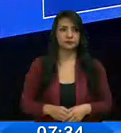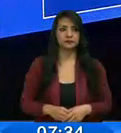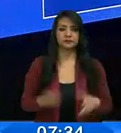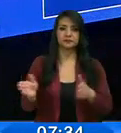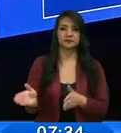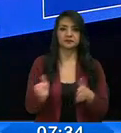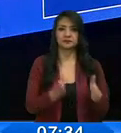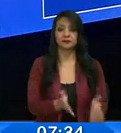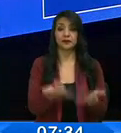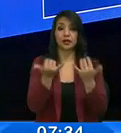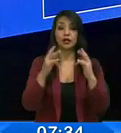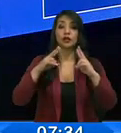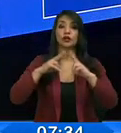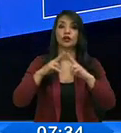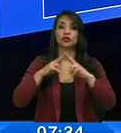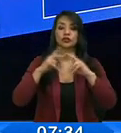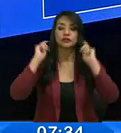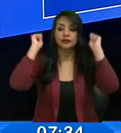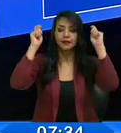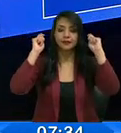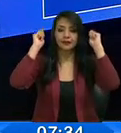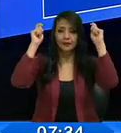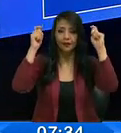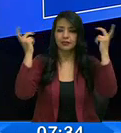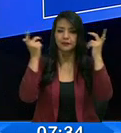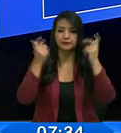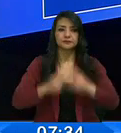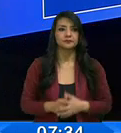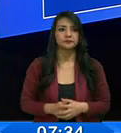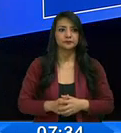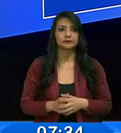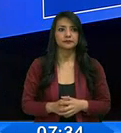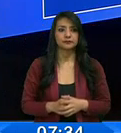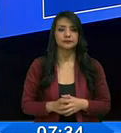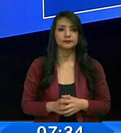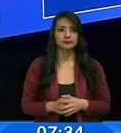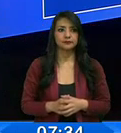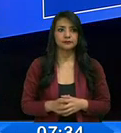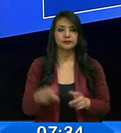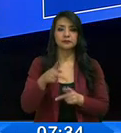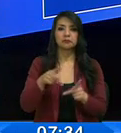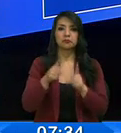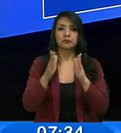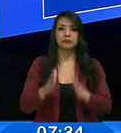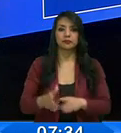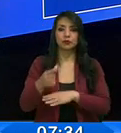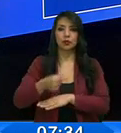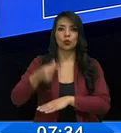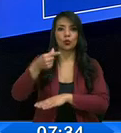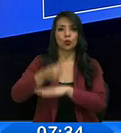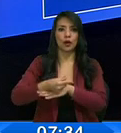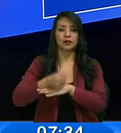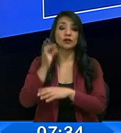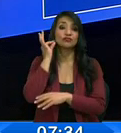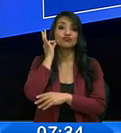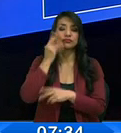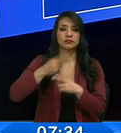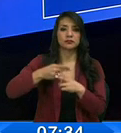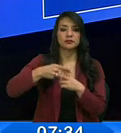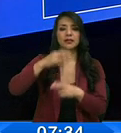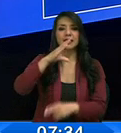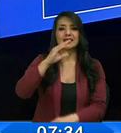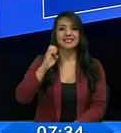Vamos a conocer ahora a otra candidata más, esta vez hacia la prefectura de El Guayas. Nuestra candidata es Cecilia